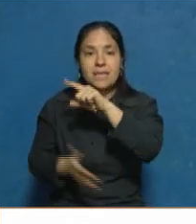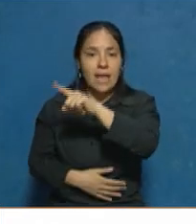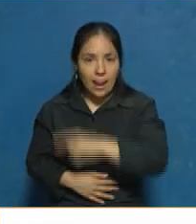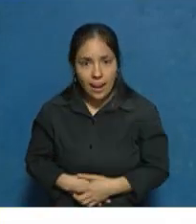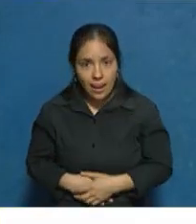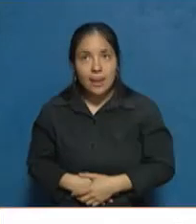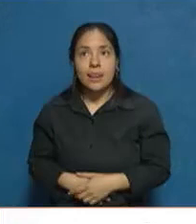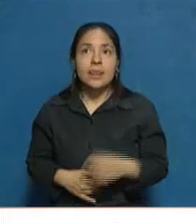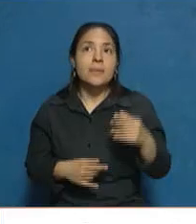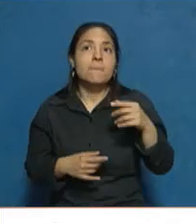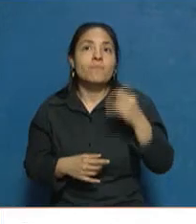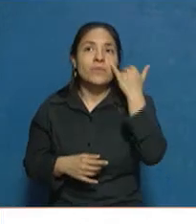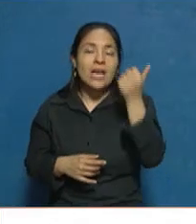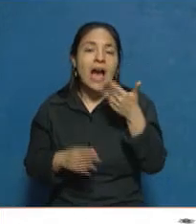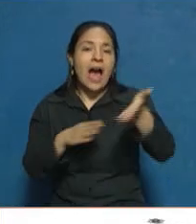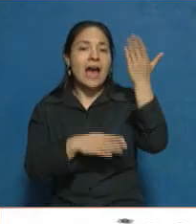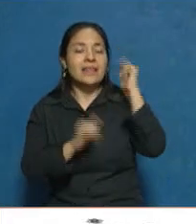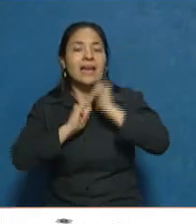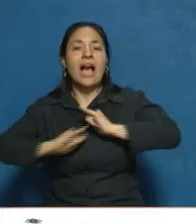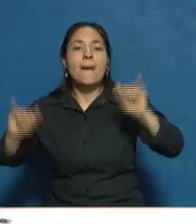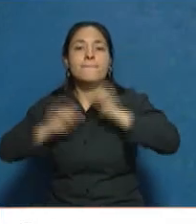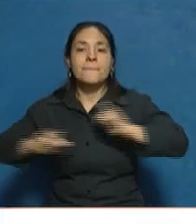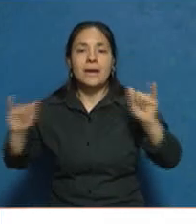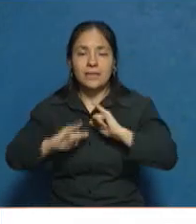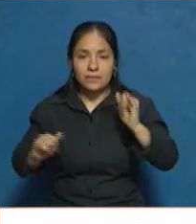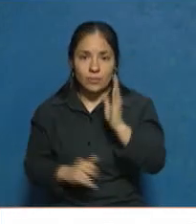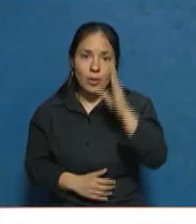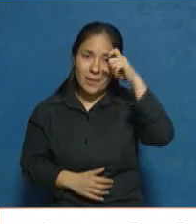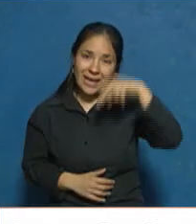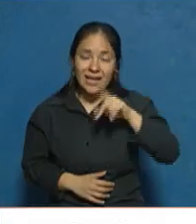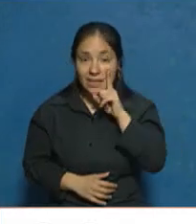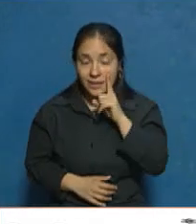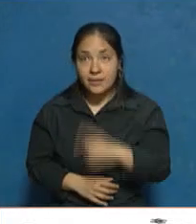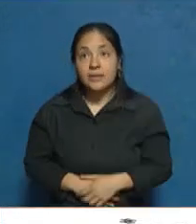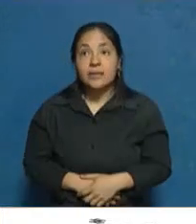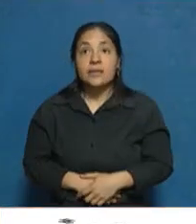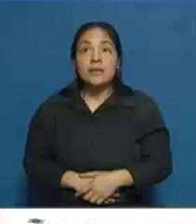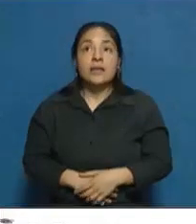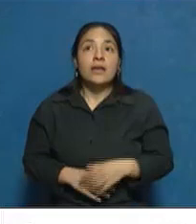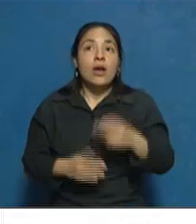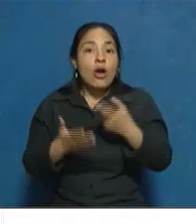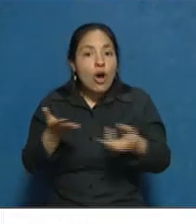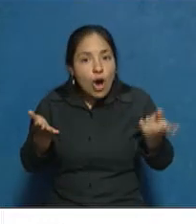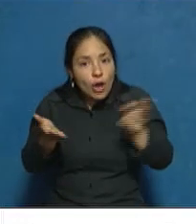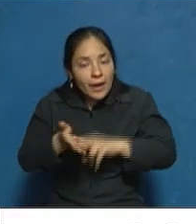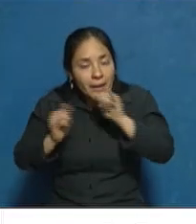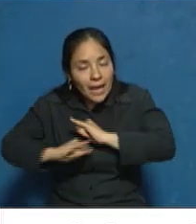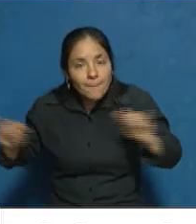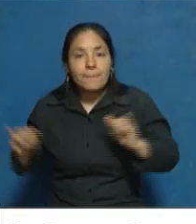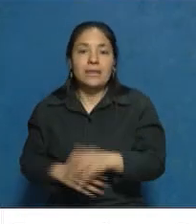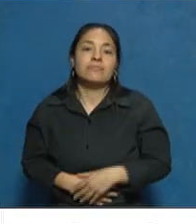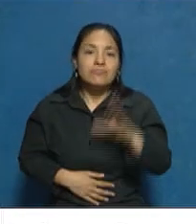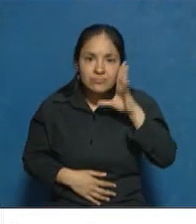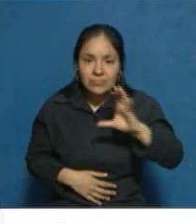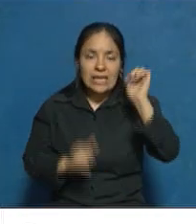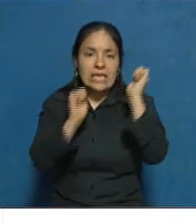Nosotros ya hemos dado a conocer otras campañas que se están realizando por Beni y este fin de semana se va a hacer otra más. Pero recordemos la historia